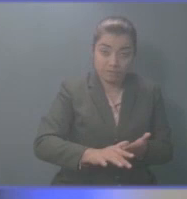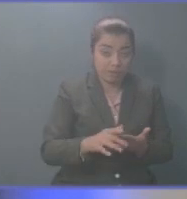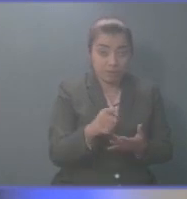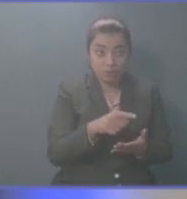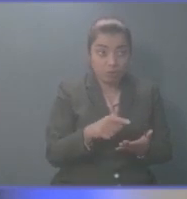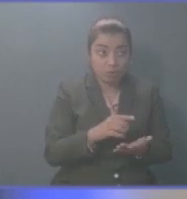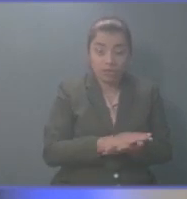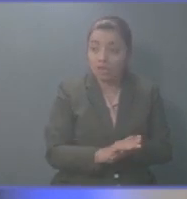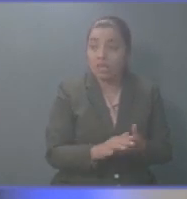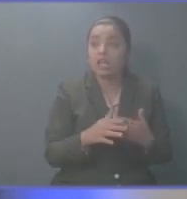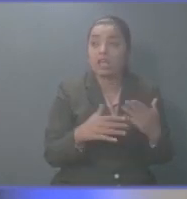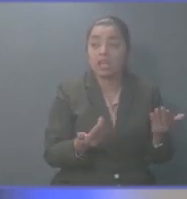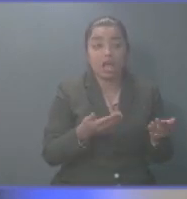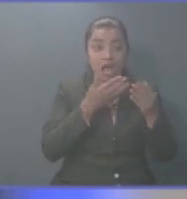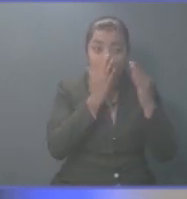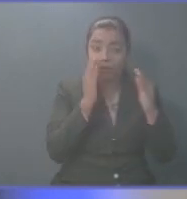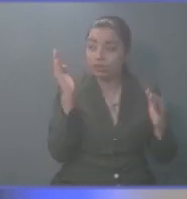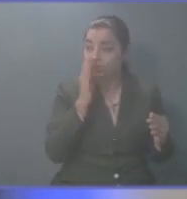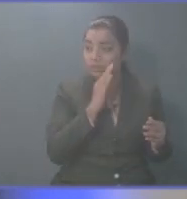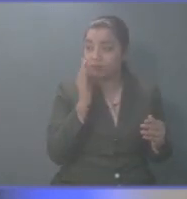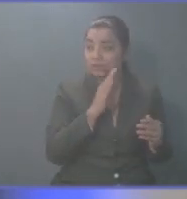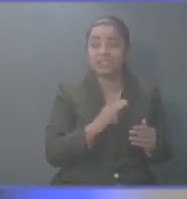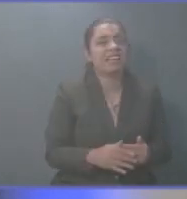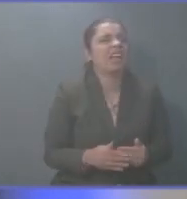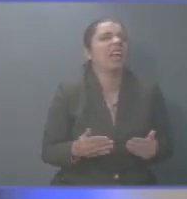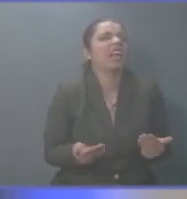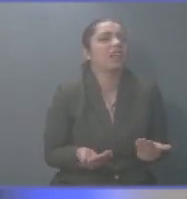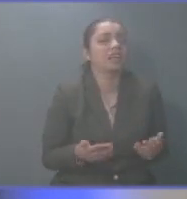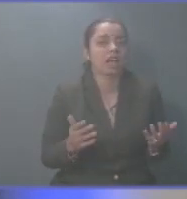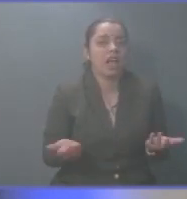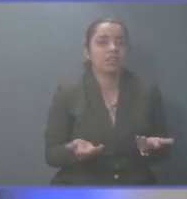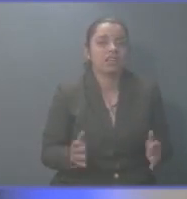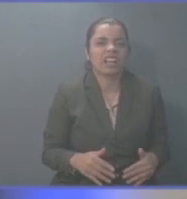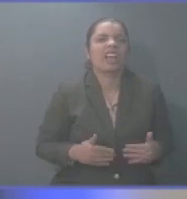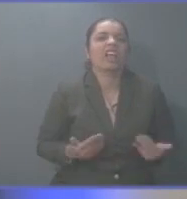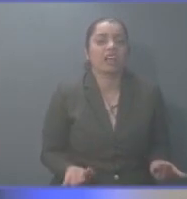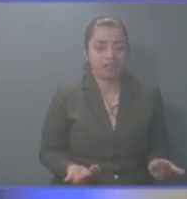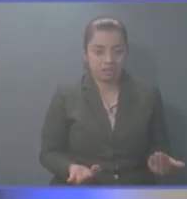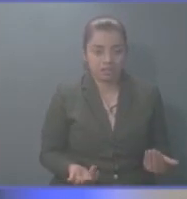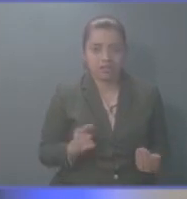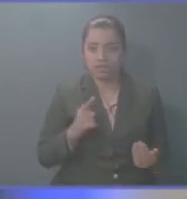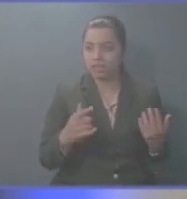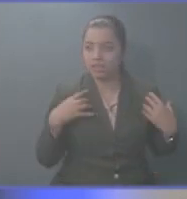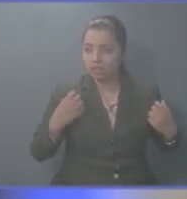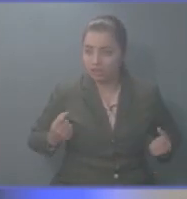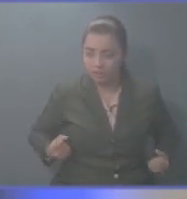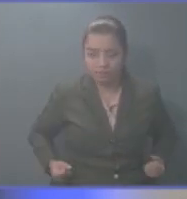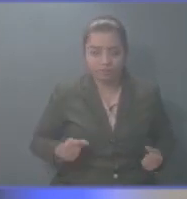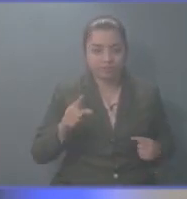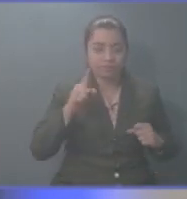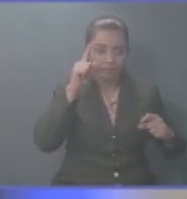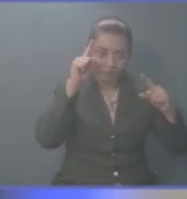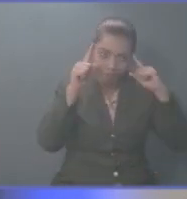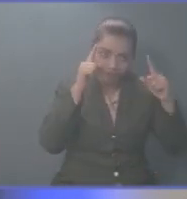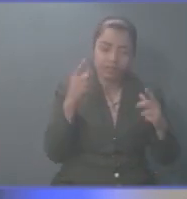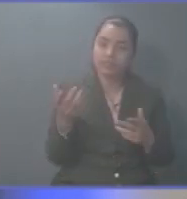y tienes agua contaminada, ¿qué hacer? Esa es la gran pregunta. El gobierno ha presentado algunas iniciativas, y de